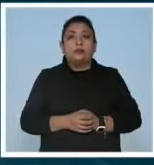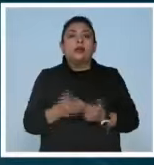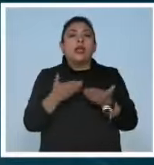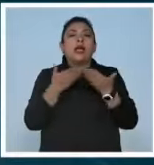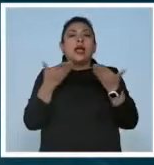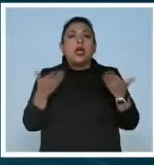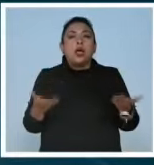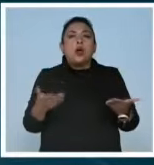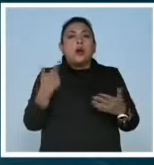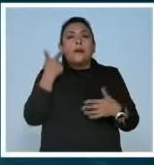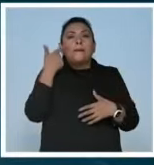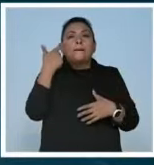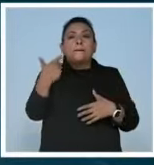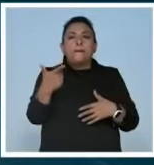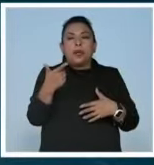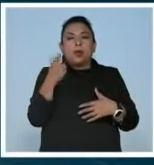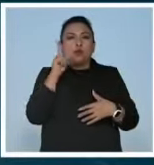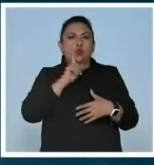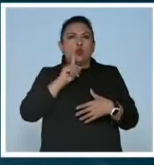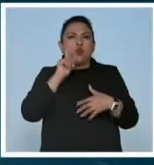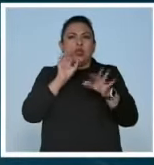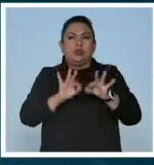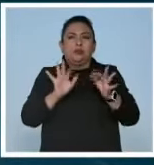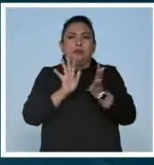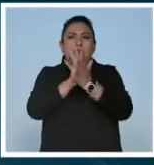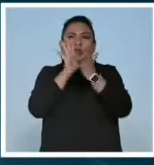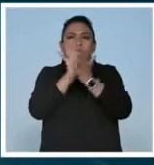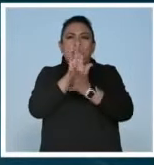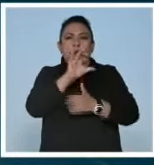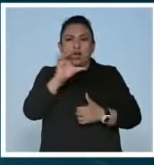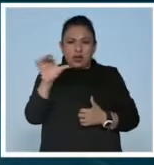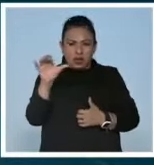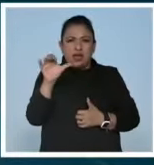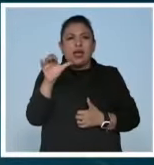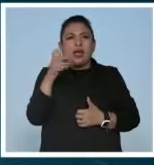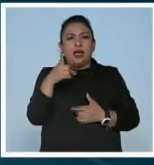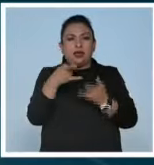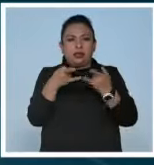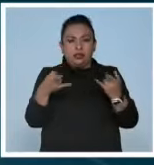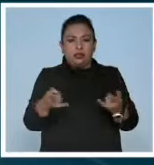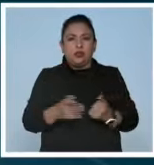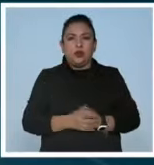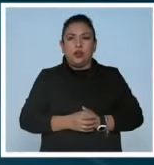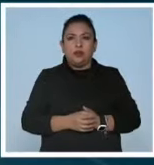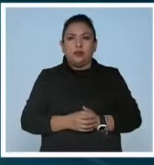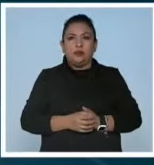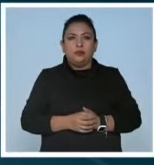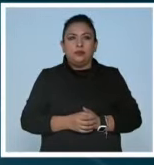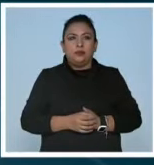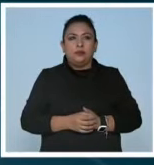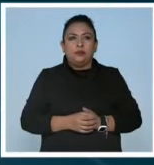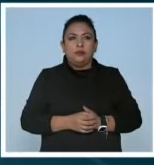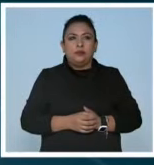Vamos ahora tras la huella de aquellas grandes mujeres que han participado en la construcción de nuestra historia.